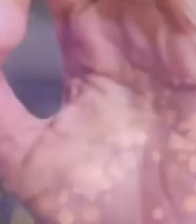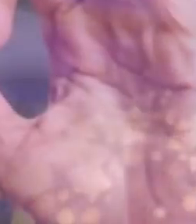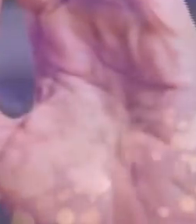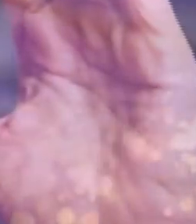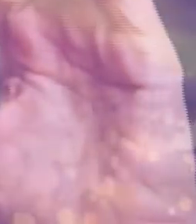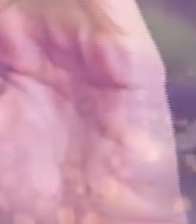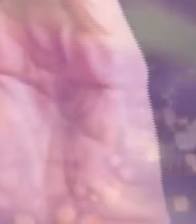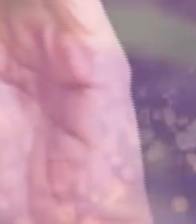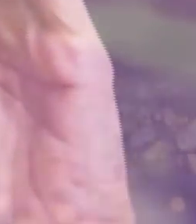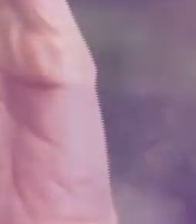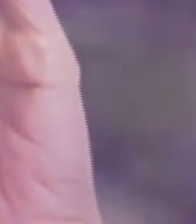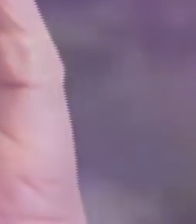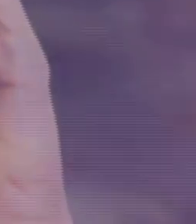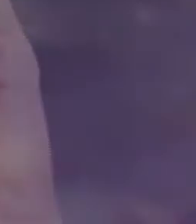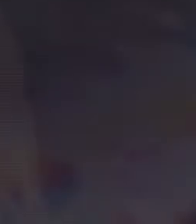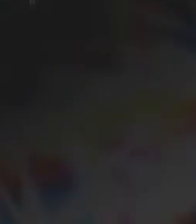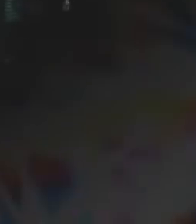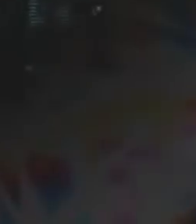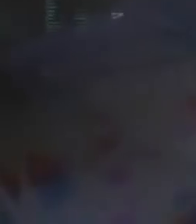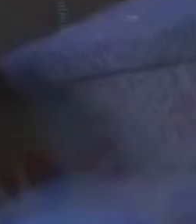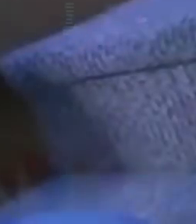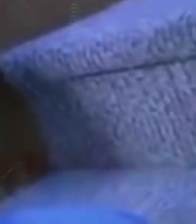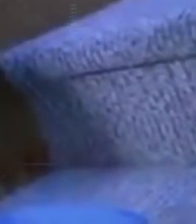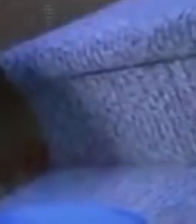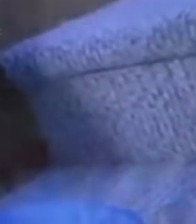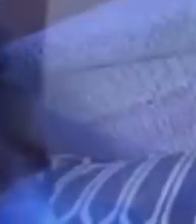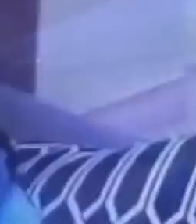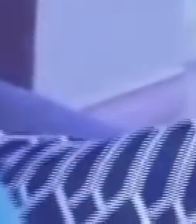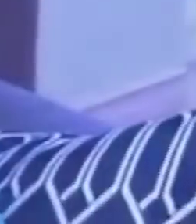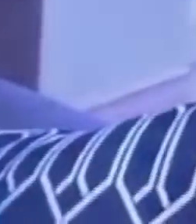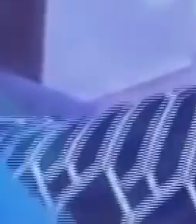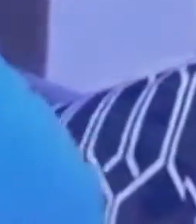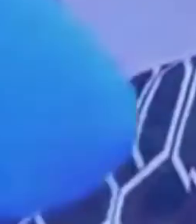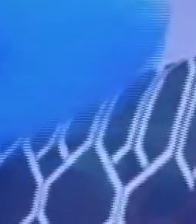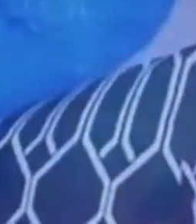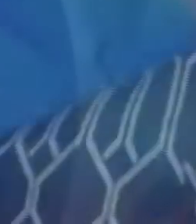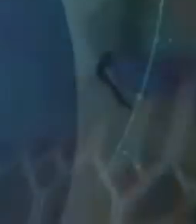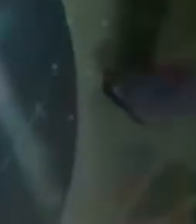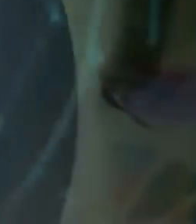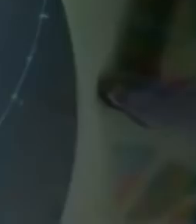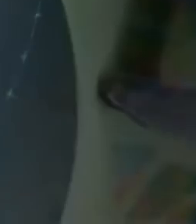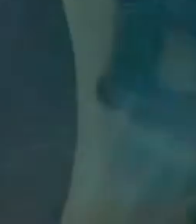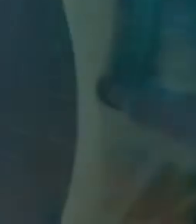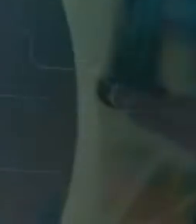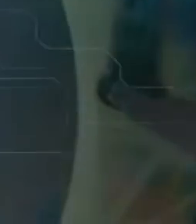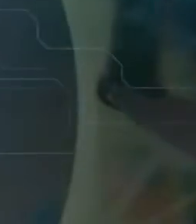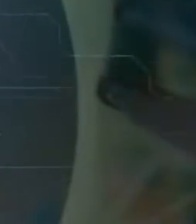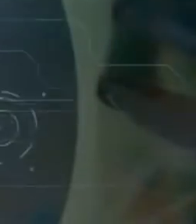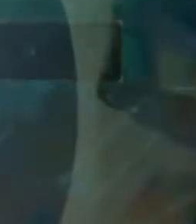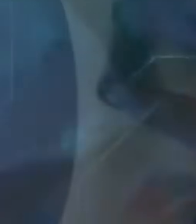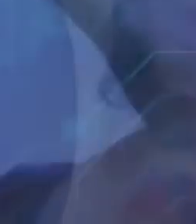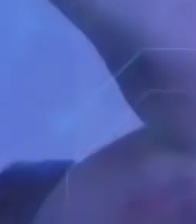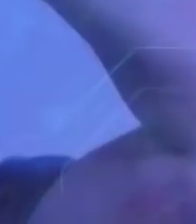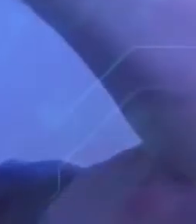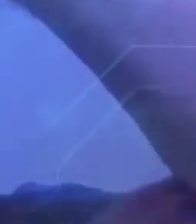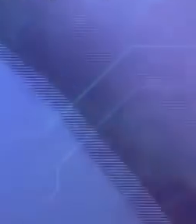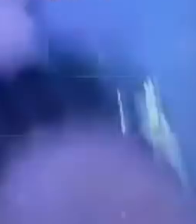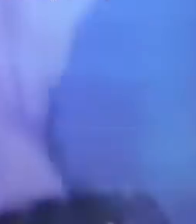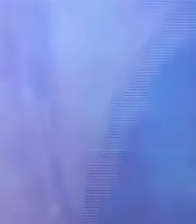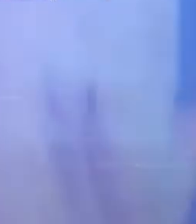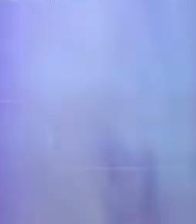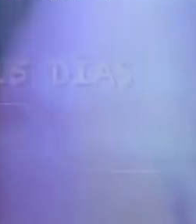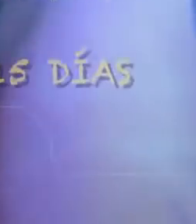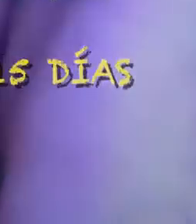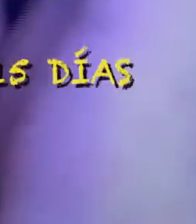que incrementa las posibilidades de sufrir depresión, ansiedad, trastornos respiratorios y riesgo cardiovascular. Las migrañas se